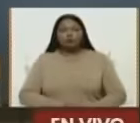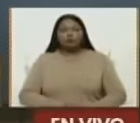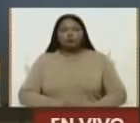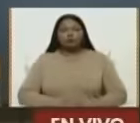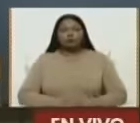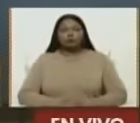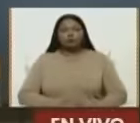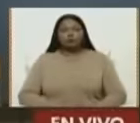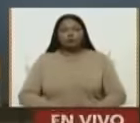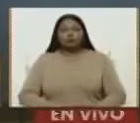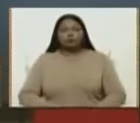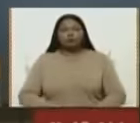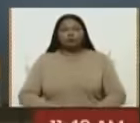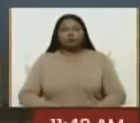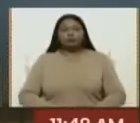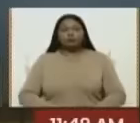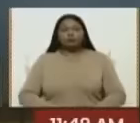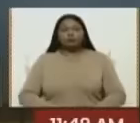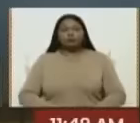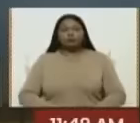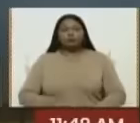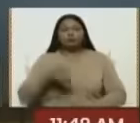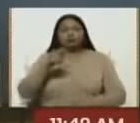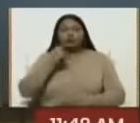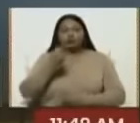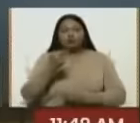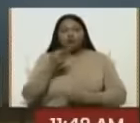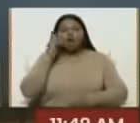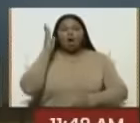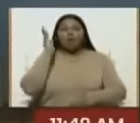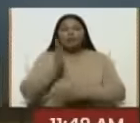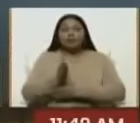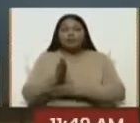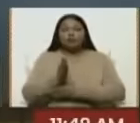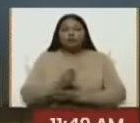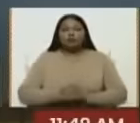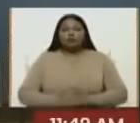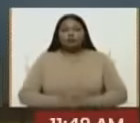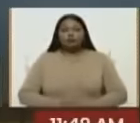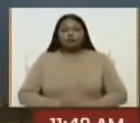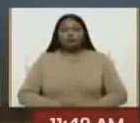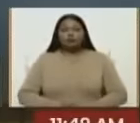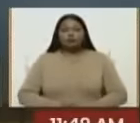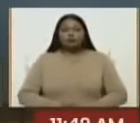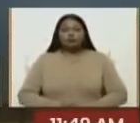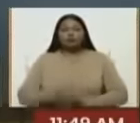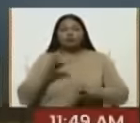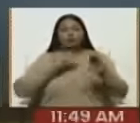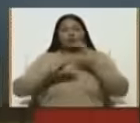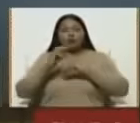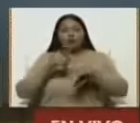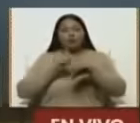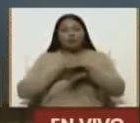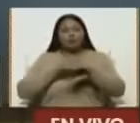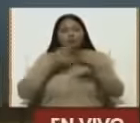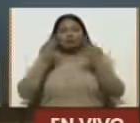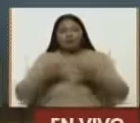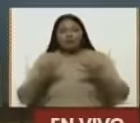su deber, yo diría también obligación, de comunicar en tiempo